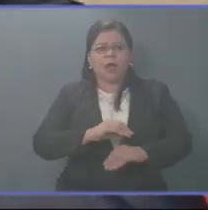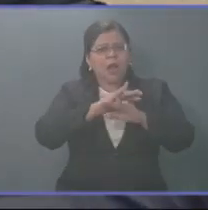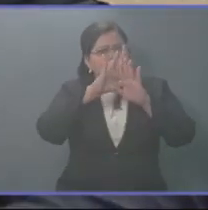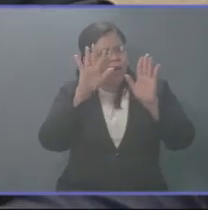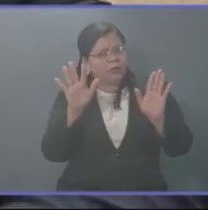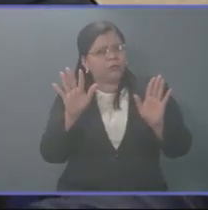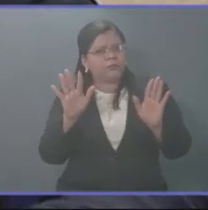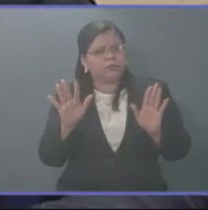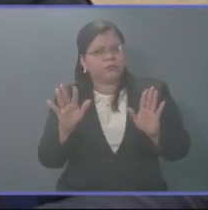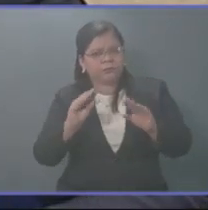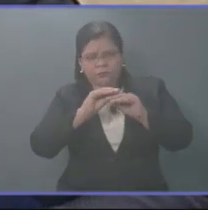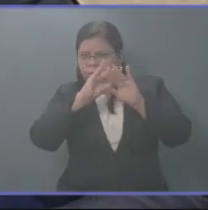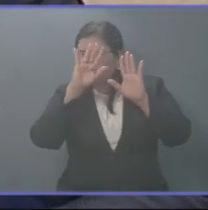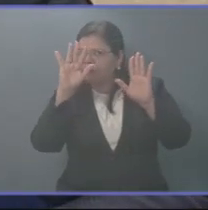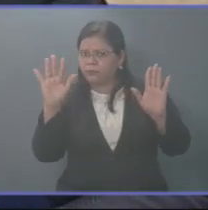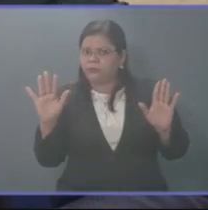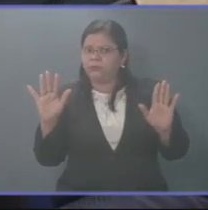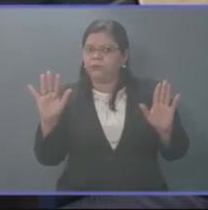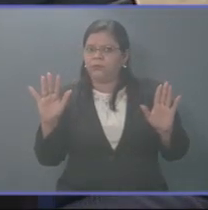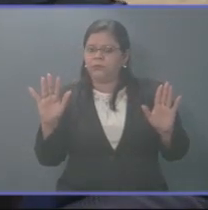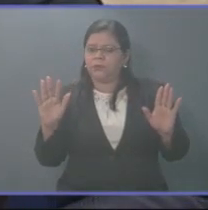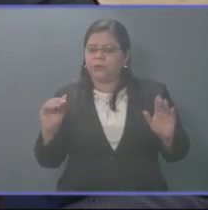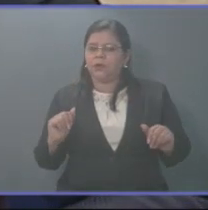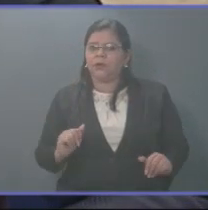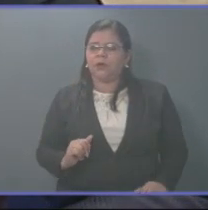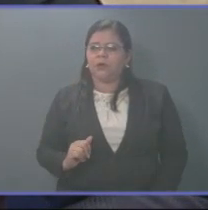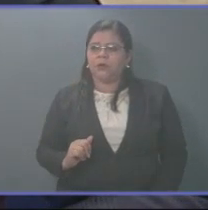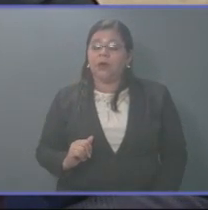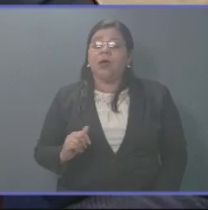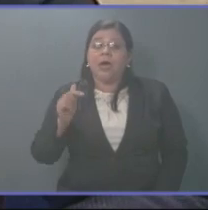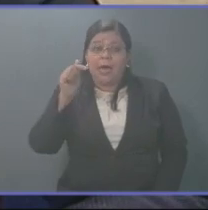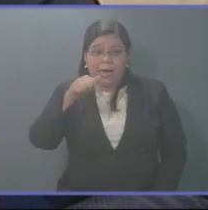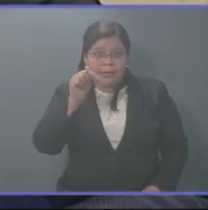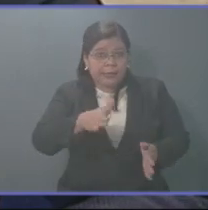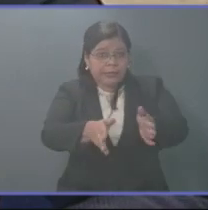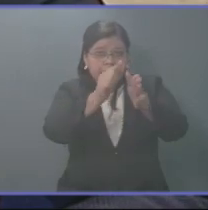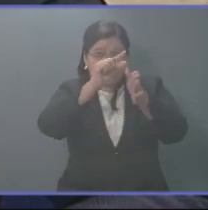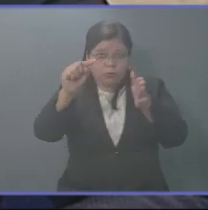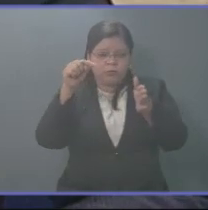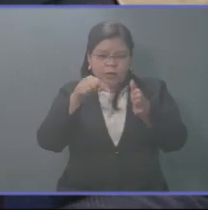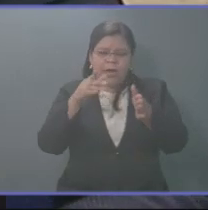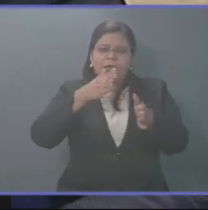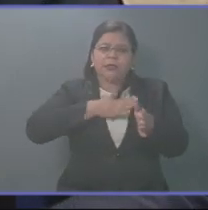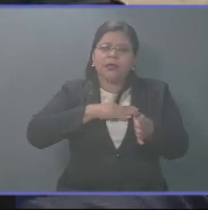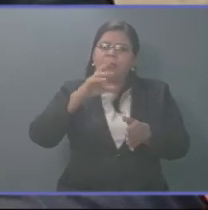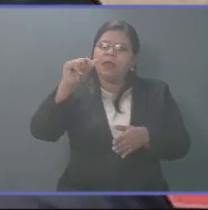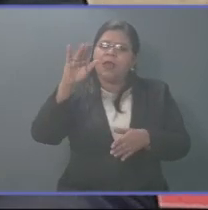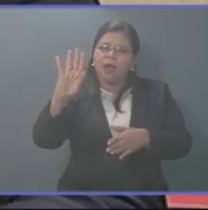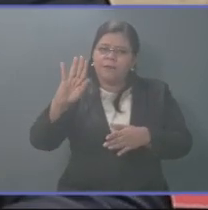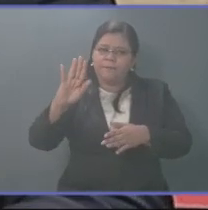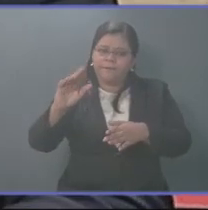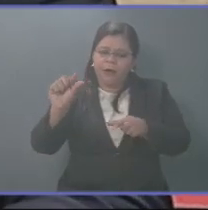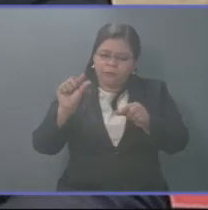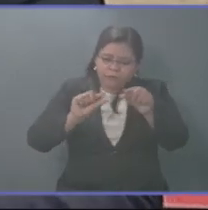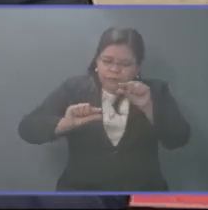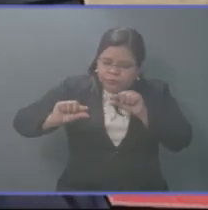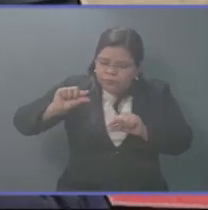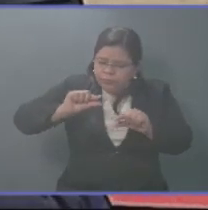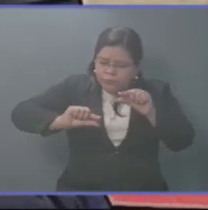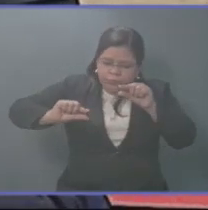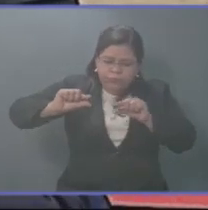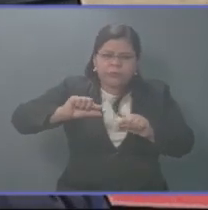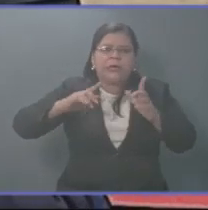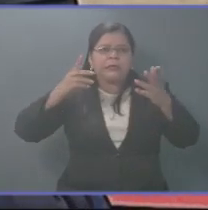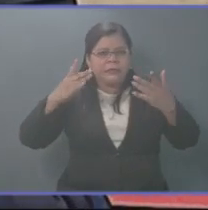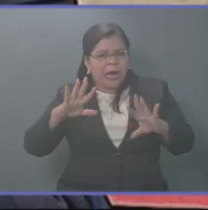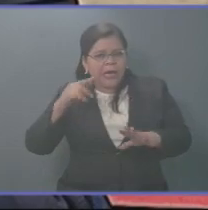Efectivamente, tenemos en la institución un laboratorio acreditado en el cual se toman